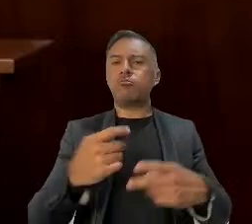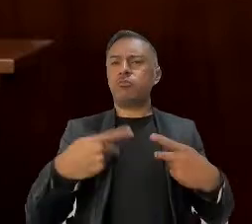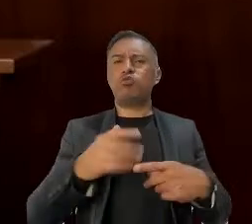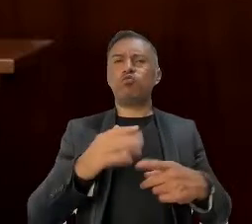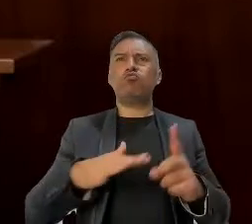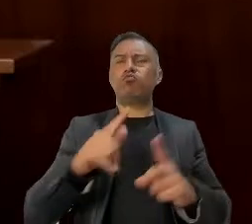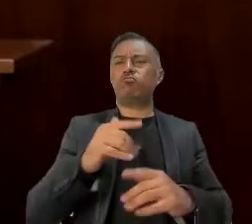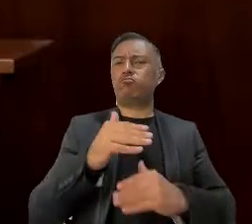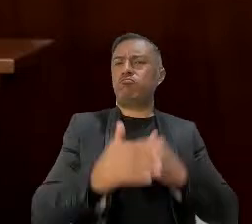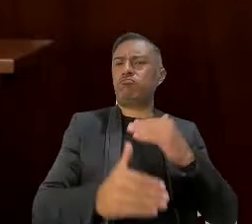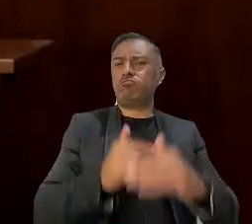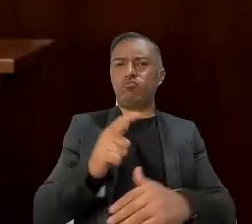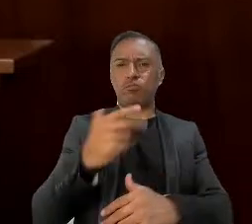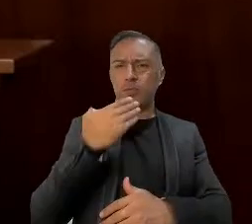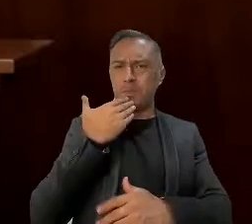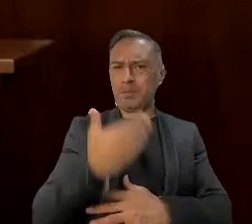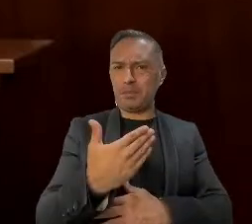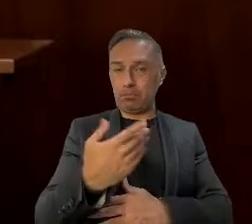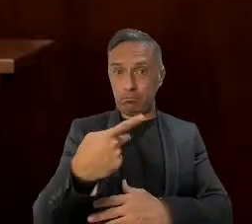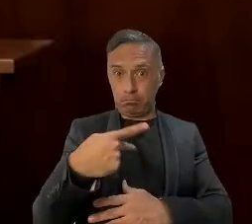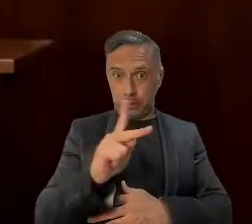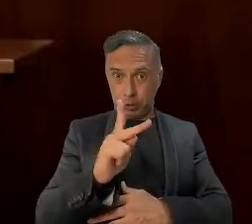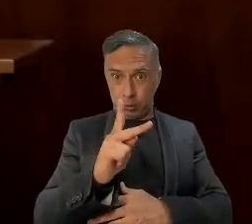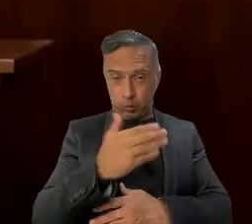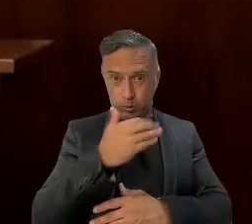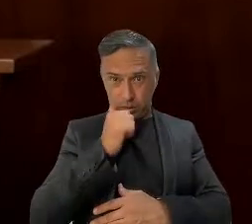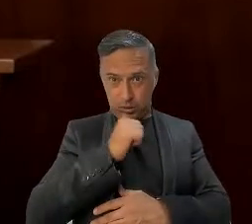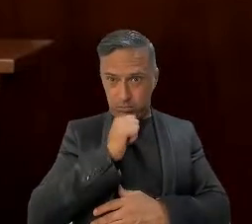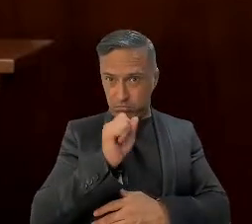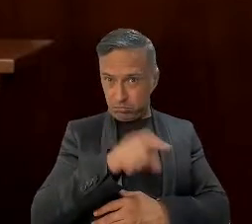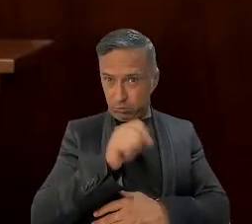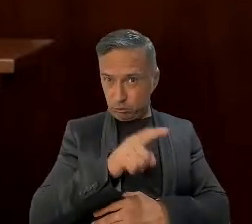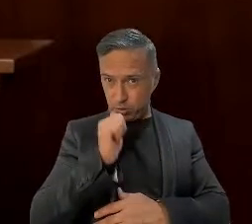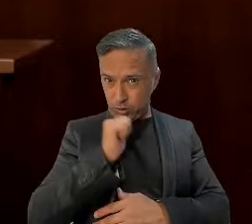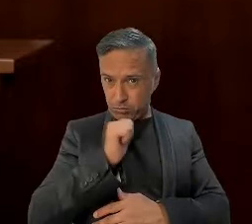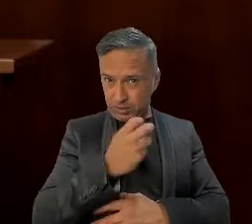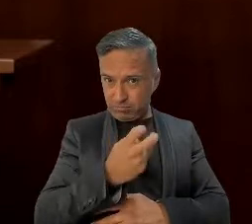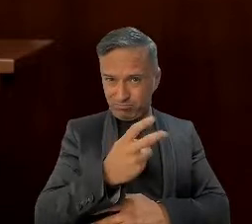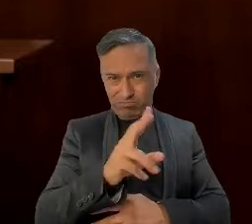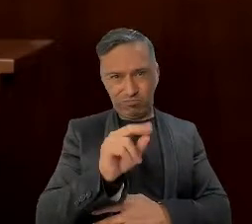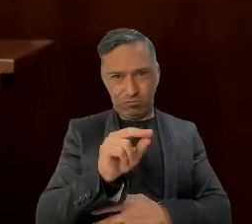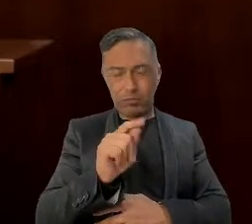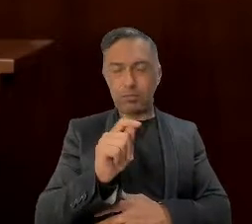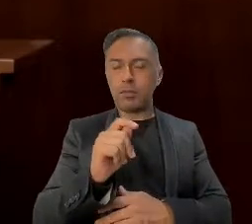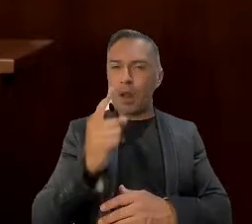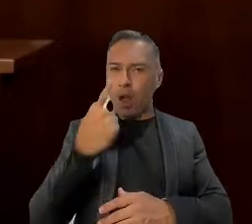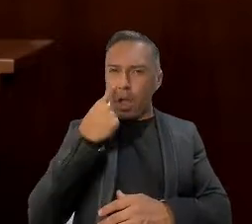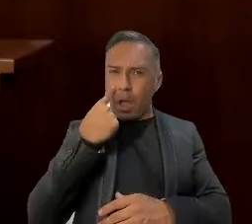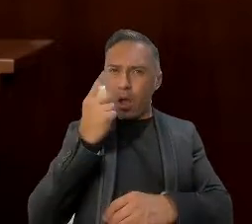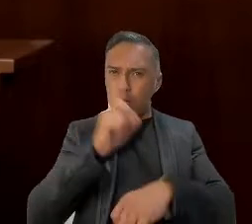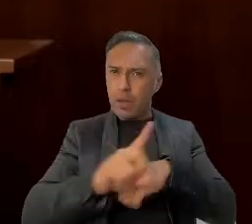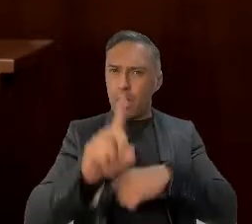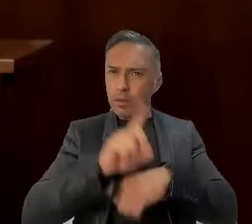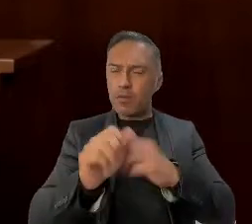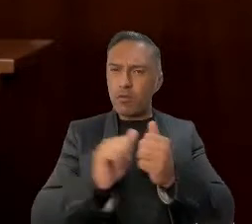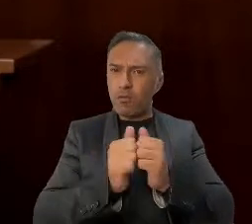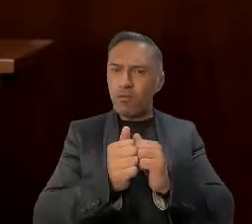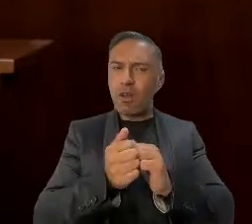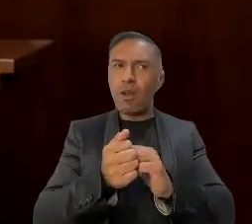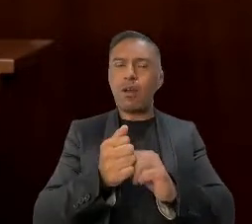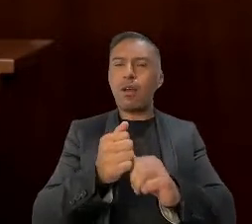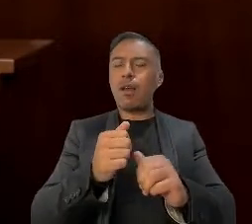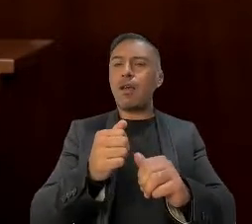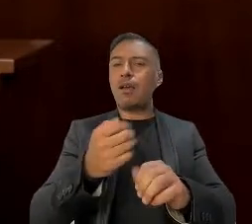sin embargo no siempre es así Cada día incrementan los casos de violencia familiar en nuestra